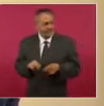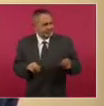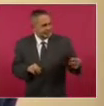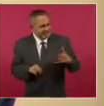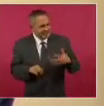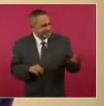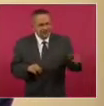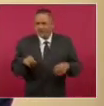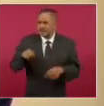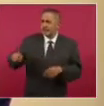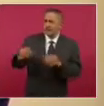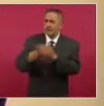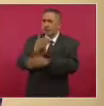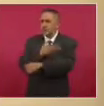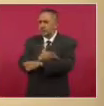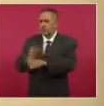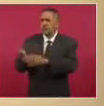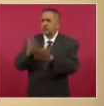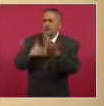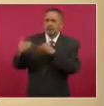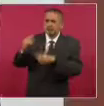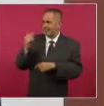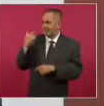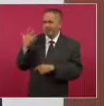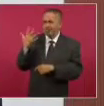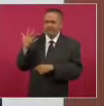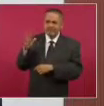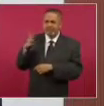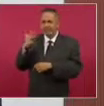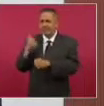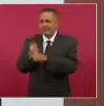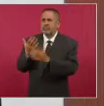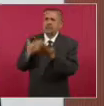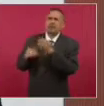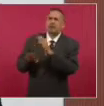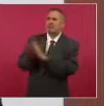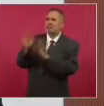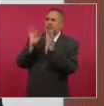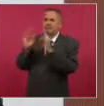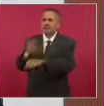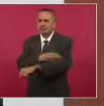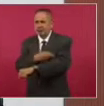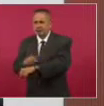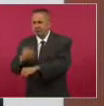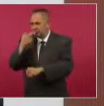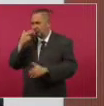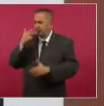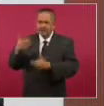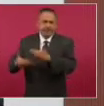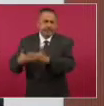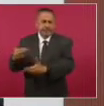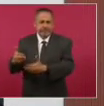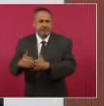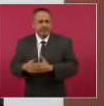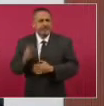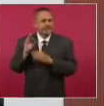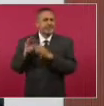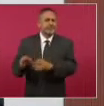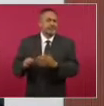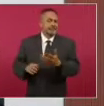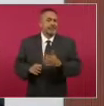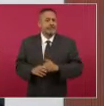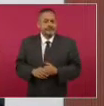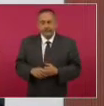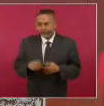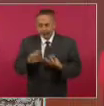nación alcanzado en los últimos lustros. Mas para un hombre progresista de nuestros días,